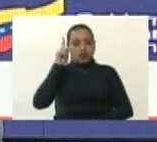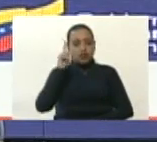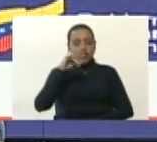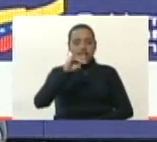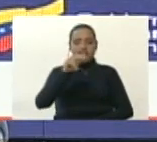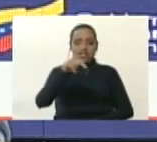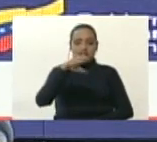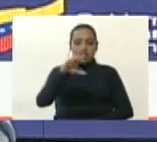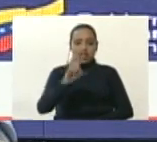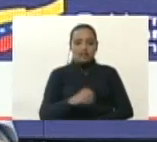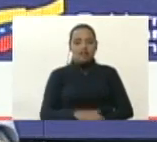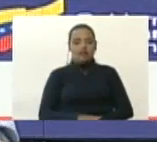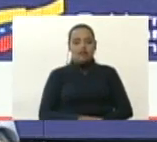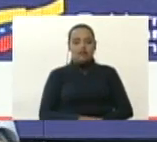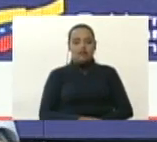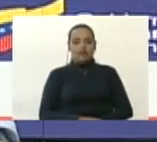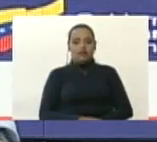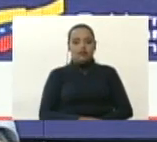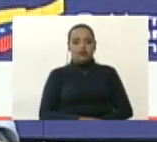INSE.